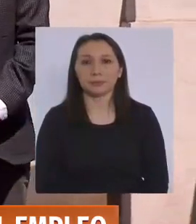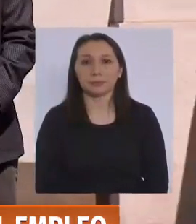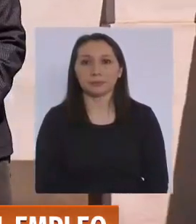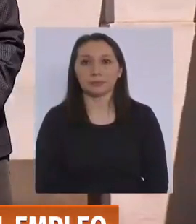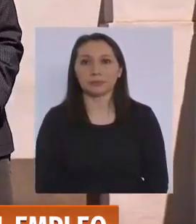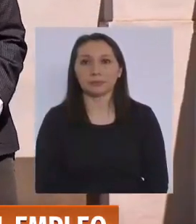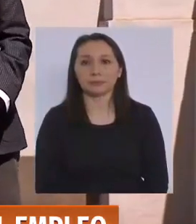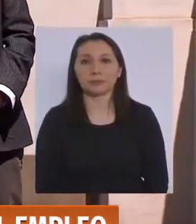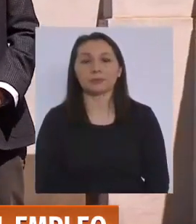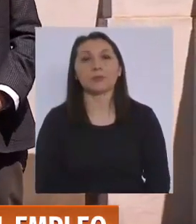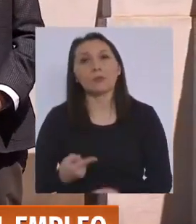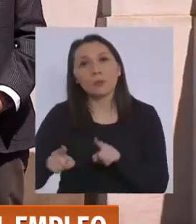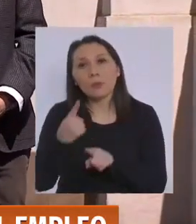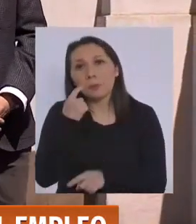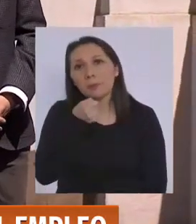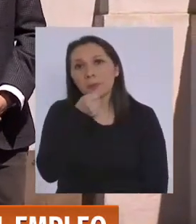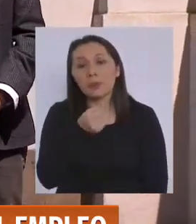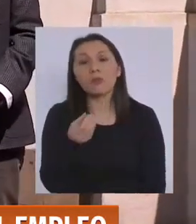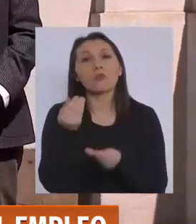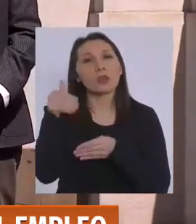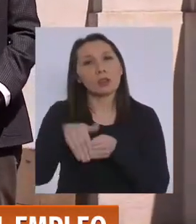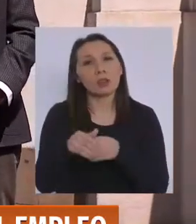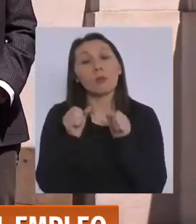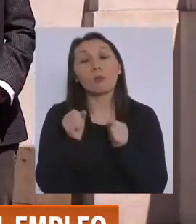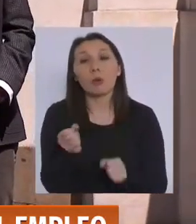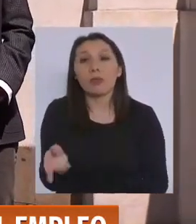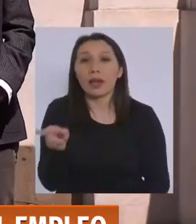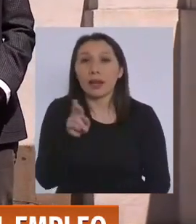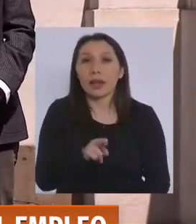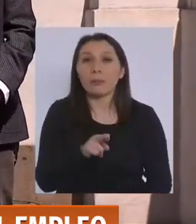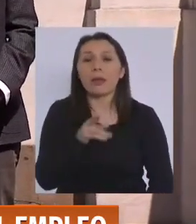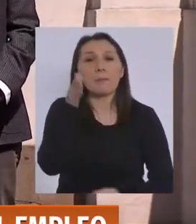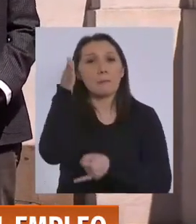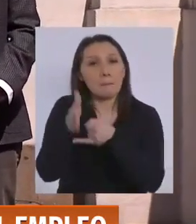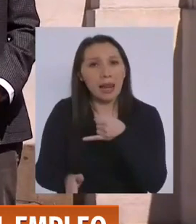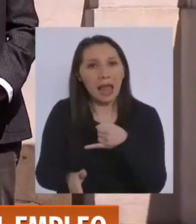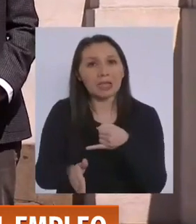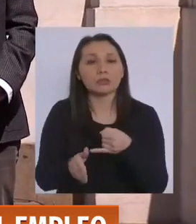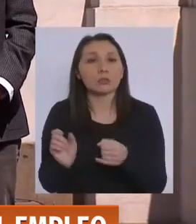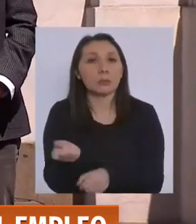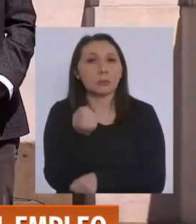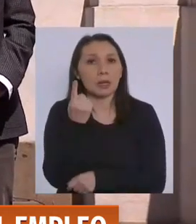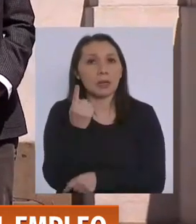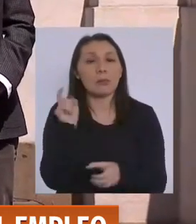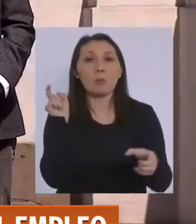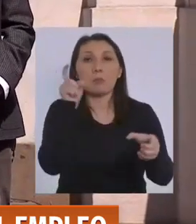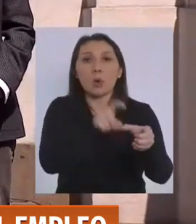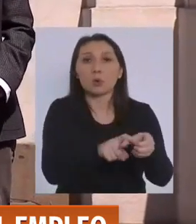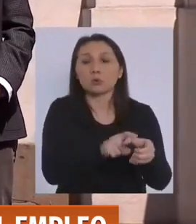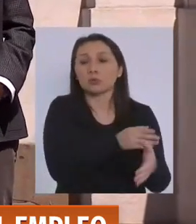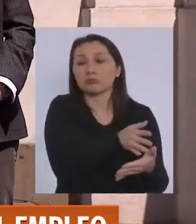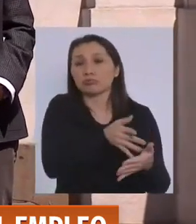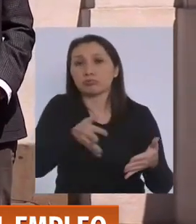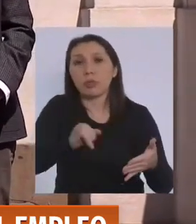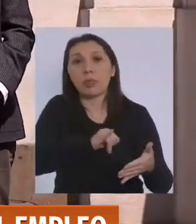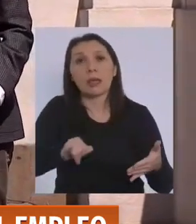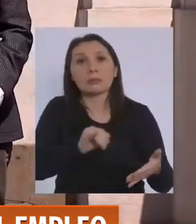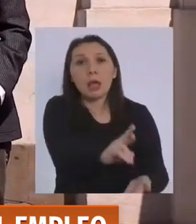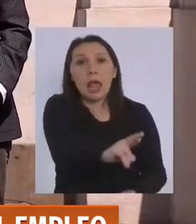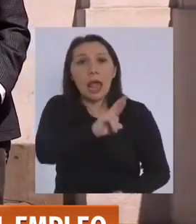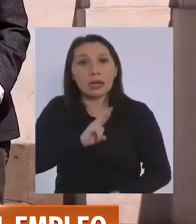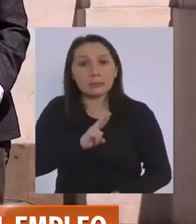Hola, ¿cómo están? Buenas tardes. Si pudiésemos reiterar los plazos que tiene primero la postulación, luego el